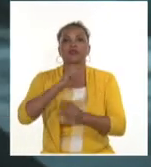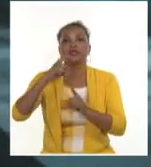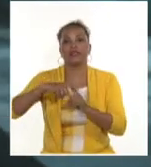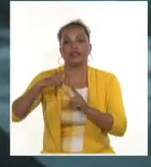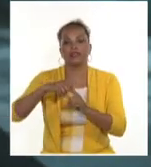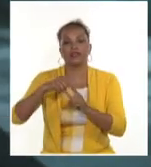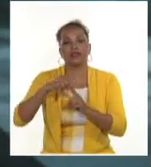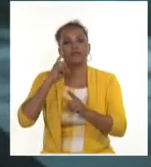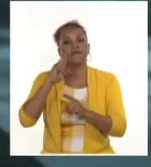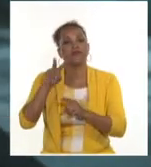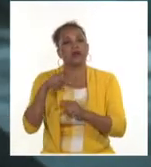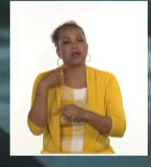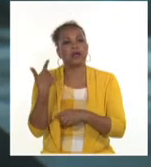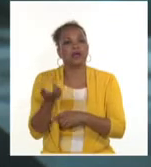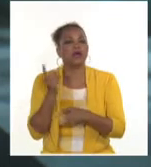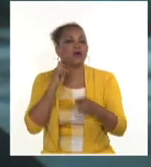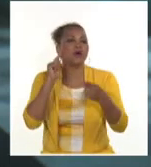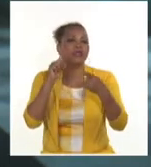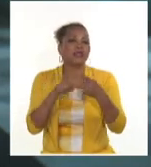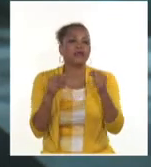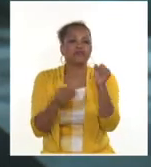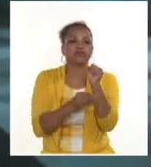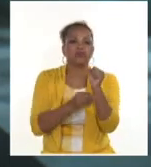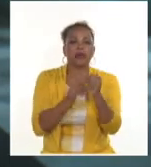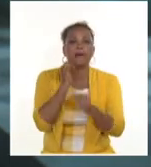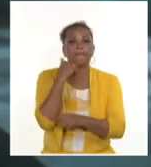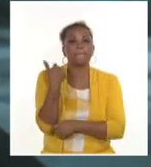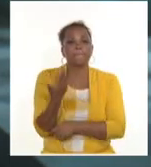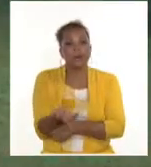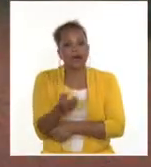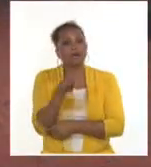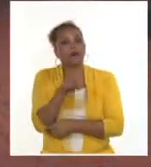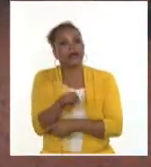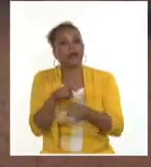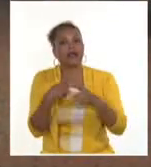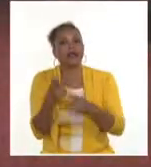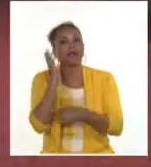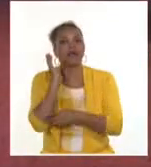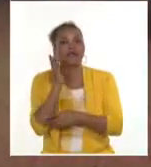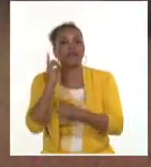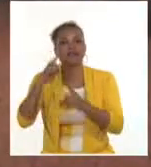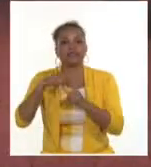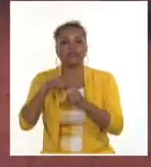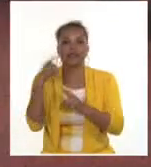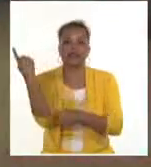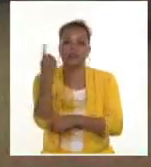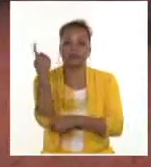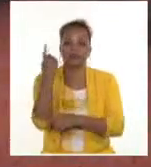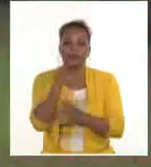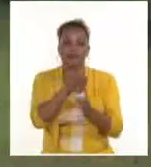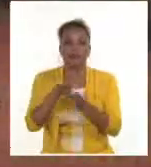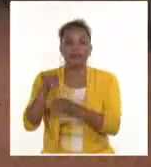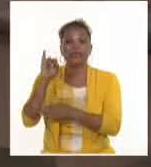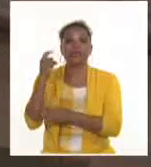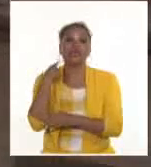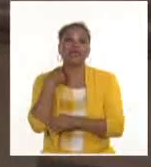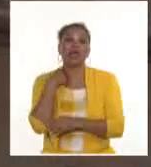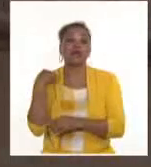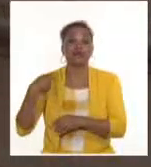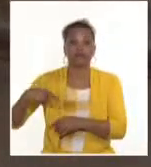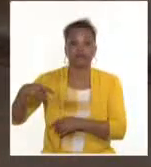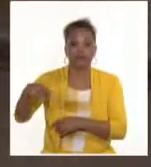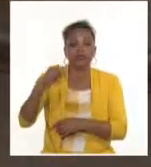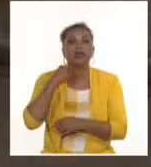buscando fortalecernos cada día más porque estamos en conferencia del sindicato nacional y durante 6 años consecutivos el